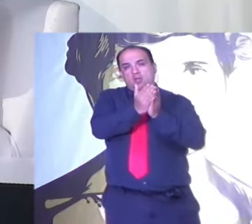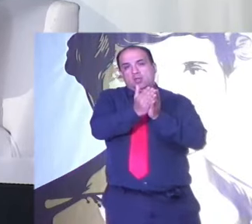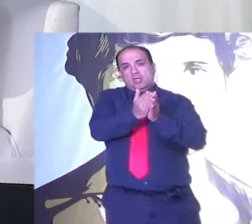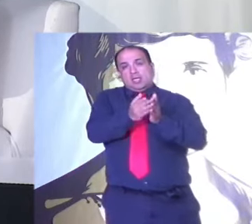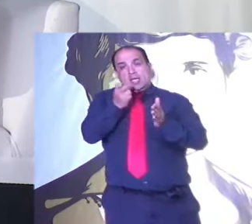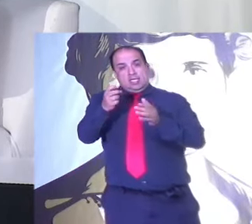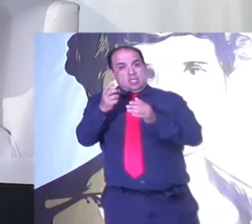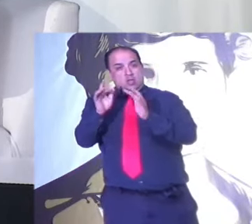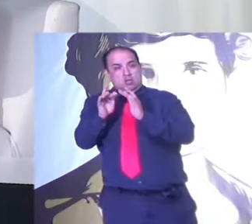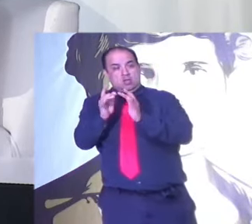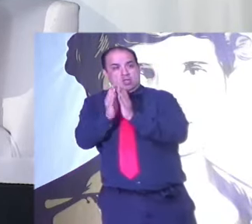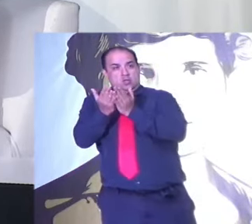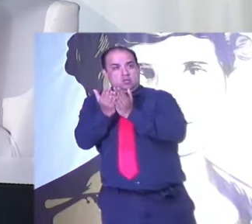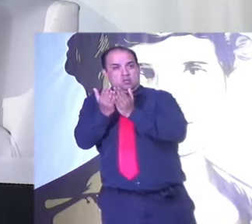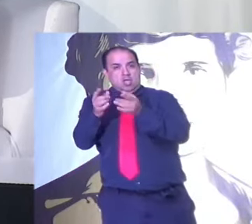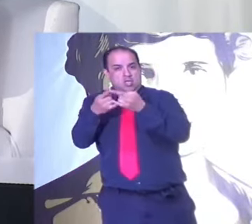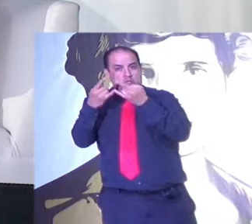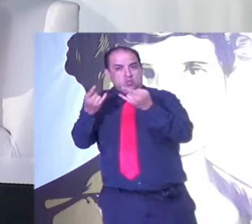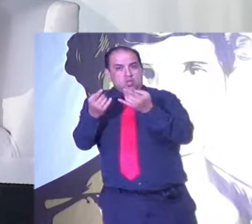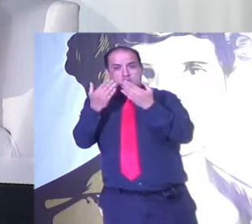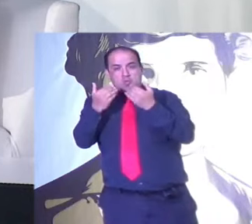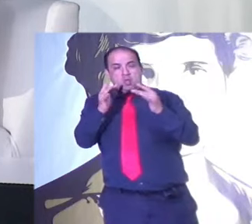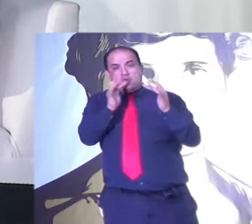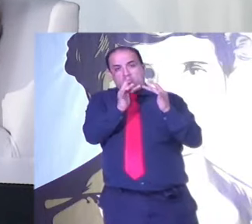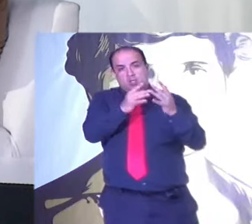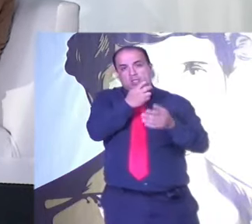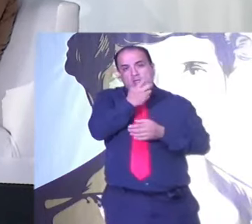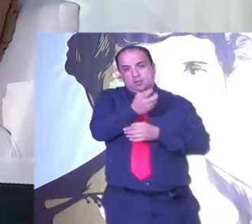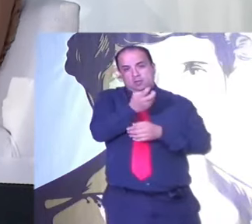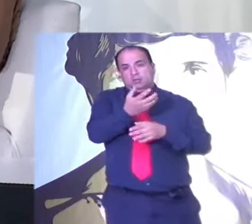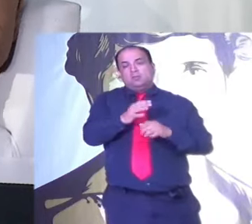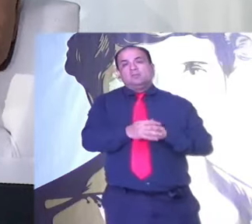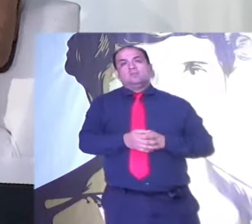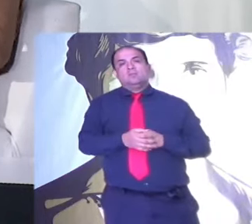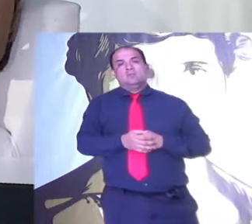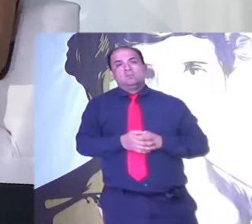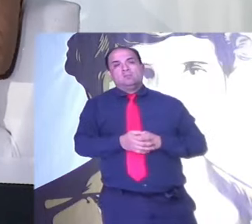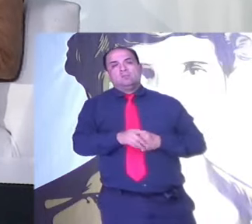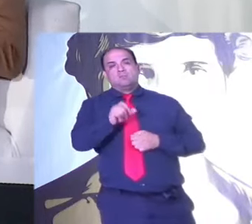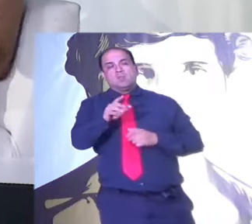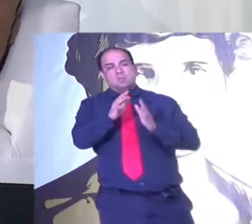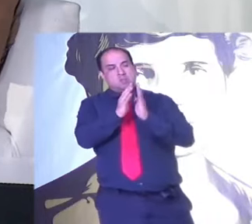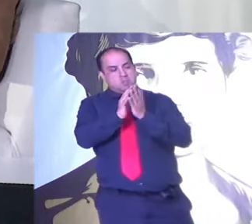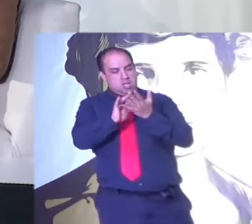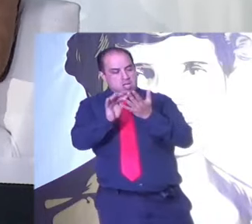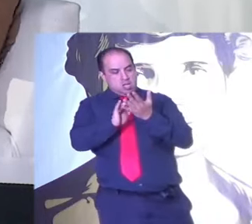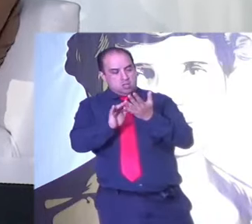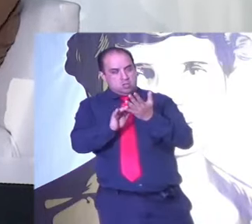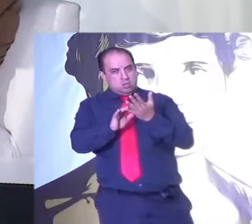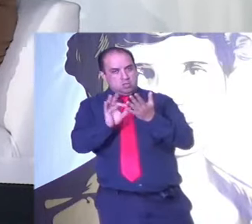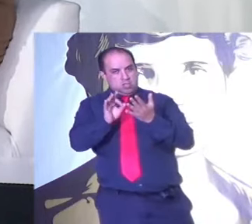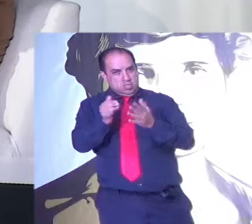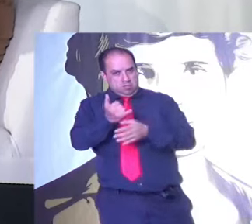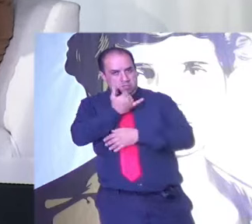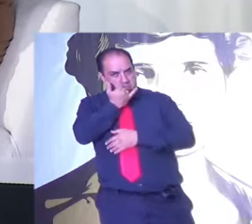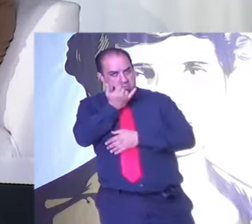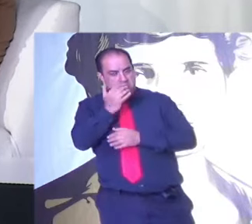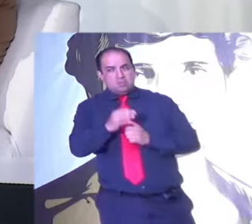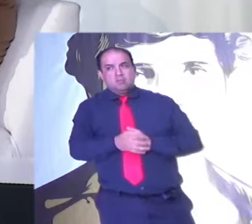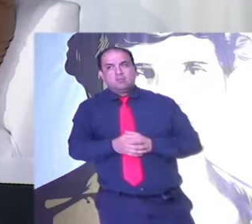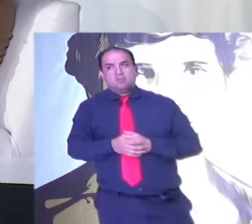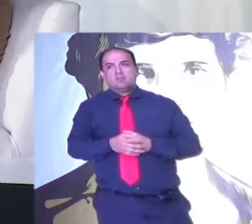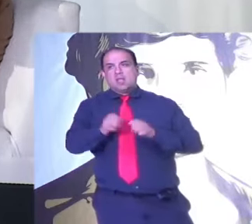entonces creo que el libro no lo tendría, ¿no? No tendría ese punto de contacto. Mi lectura, y puedo estar perfectamente equivocado, es que